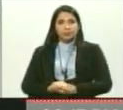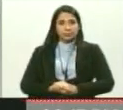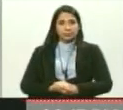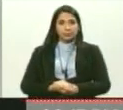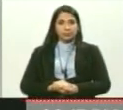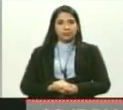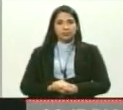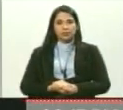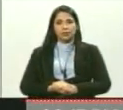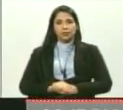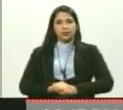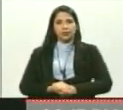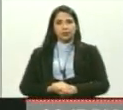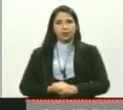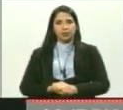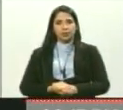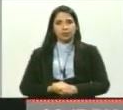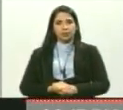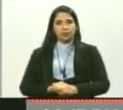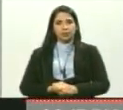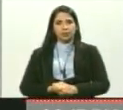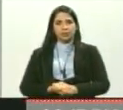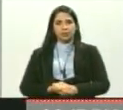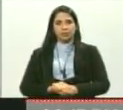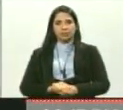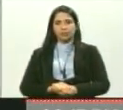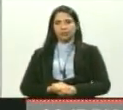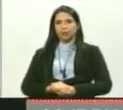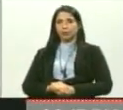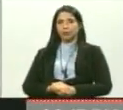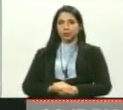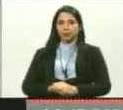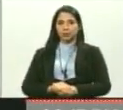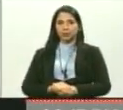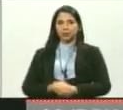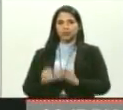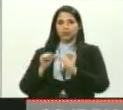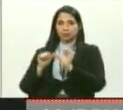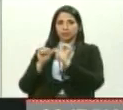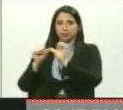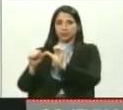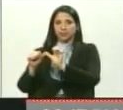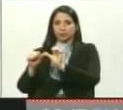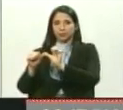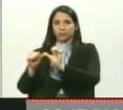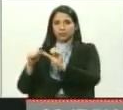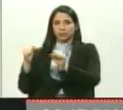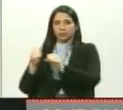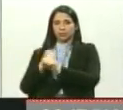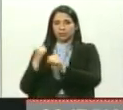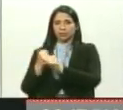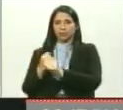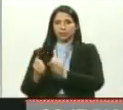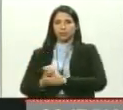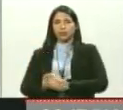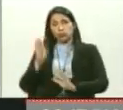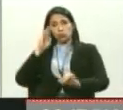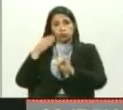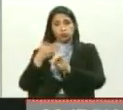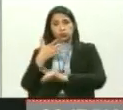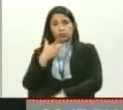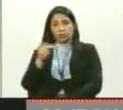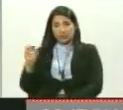Bate quebrado. Entonces, bueno, vamos a seguir. Te felicito por tu programa 299, rumbo al programa